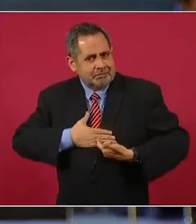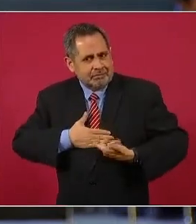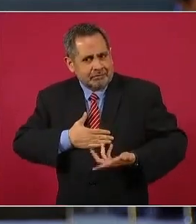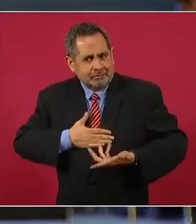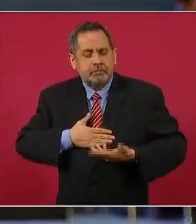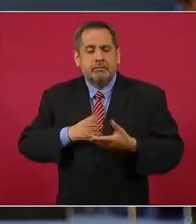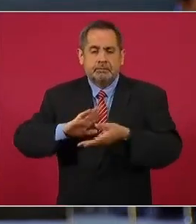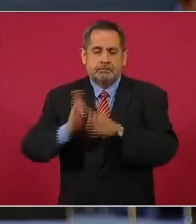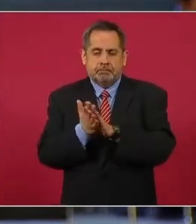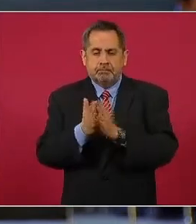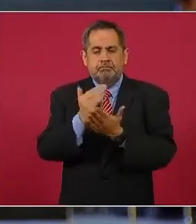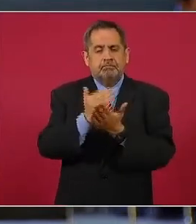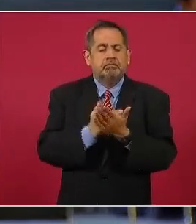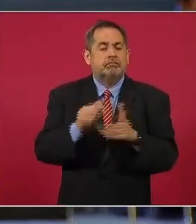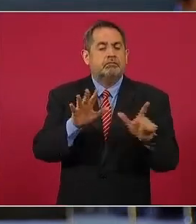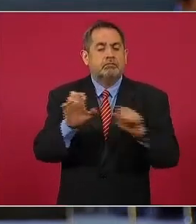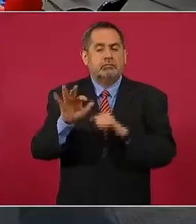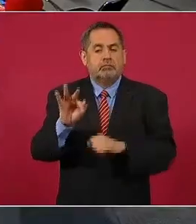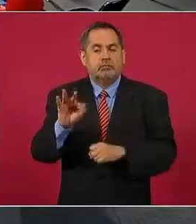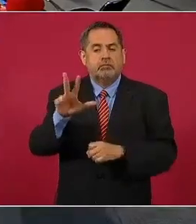en el expediente